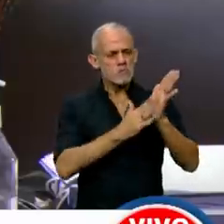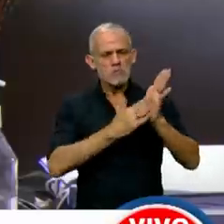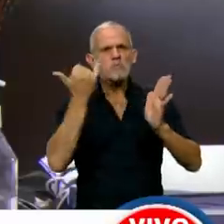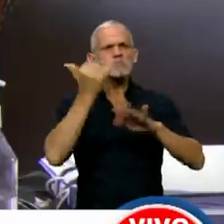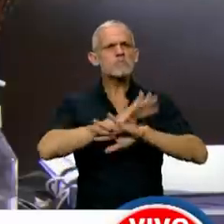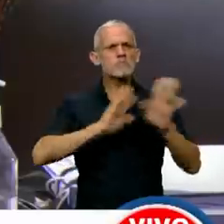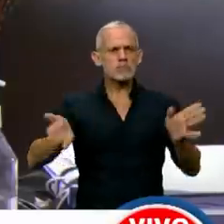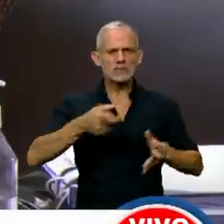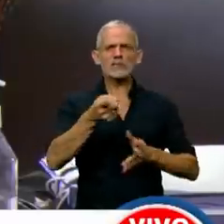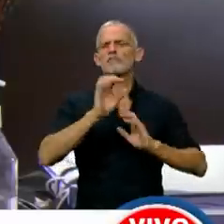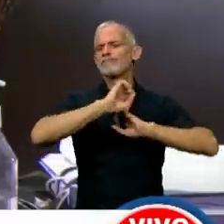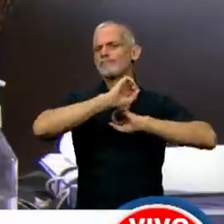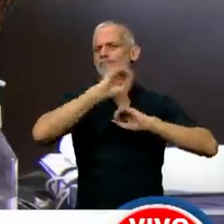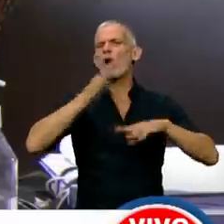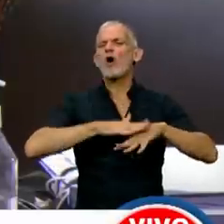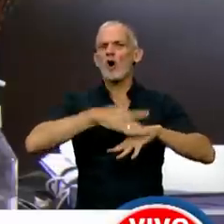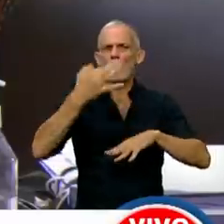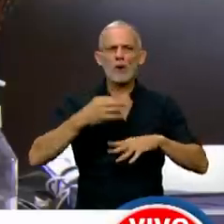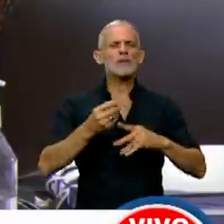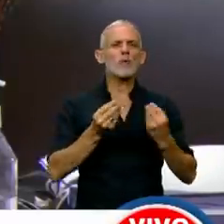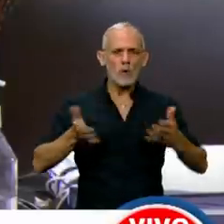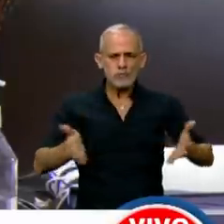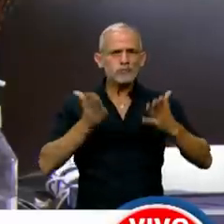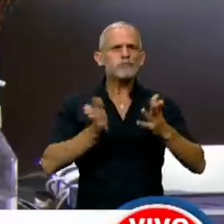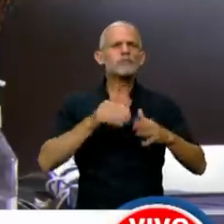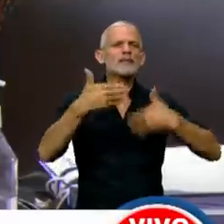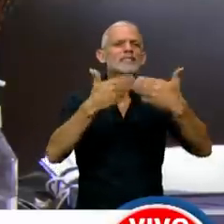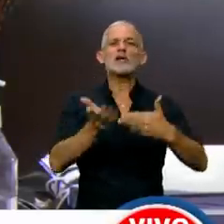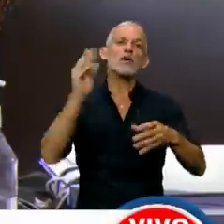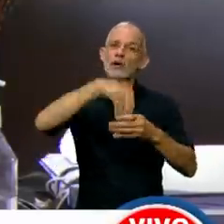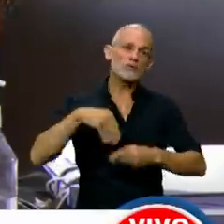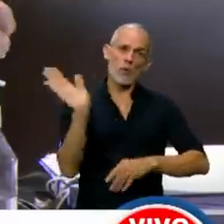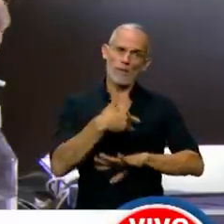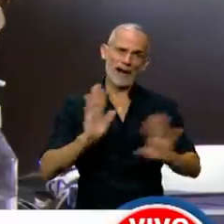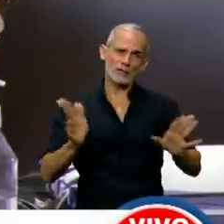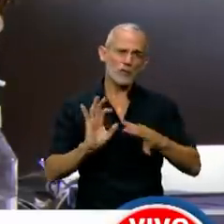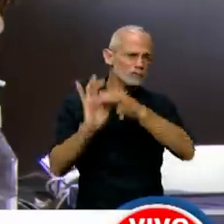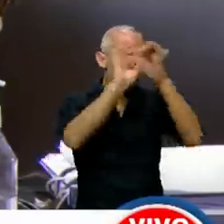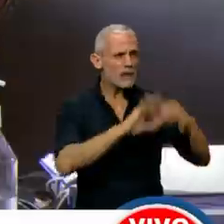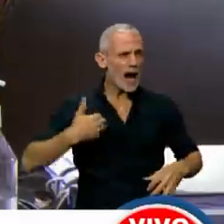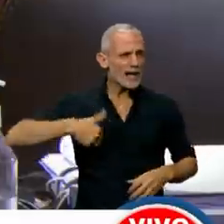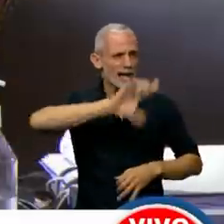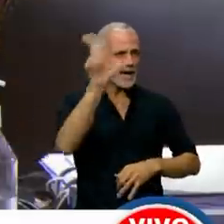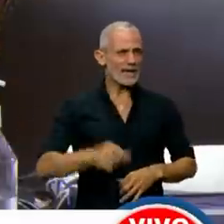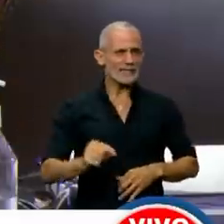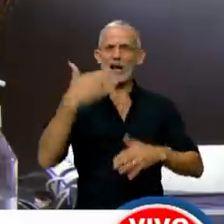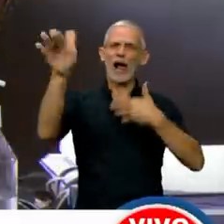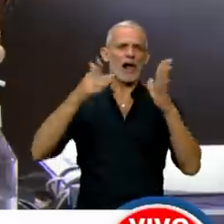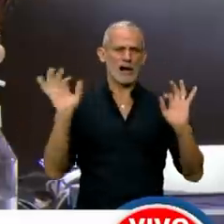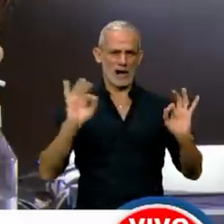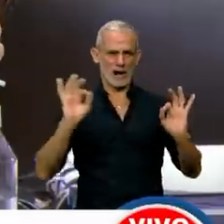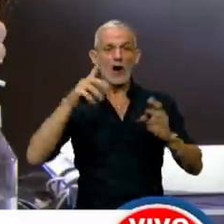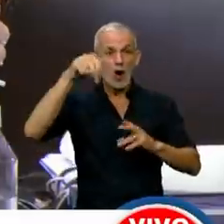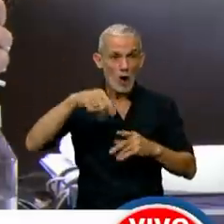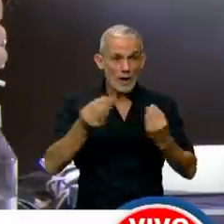un claro compromiso con el desarrollo inclusivo de carácter federal y sin dudas hoy